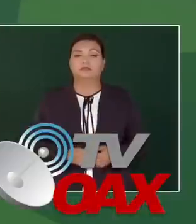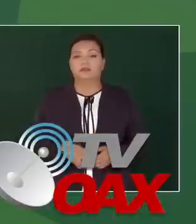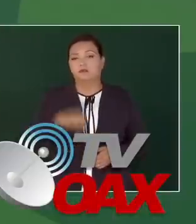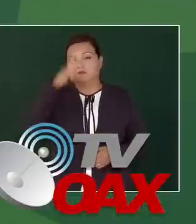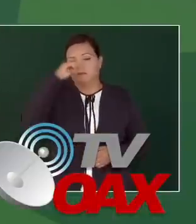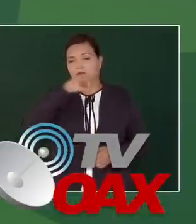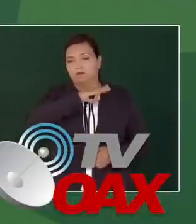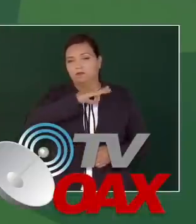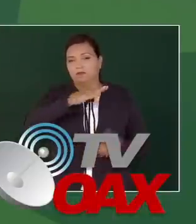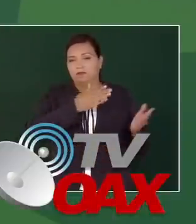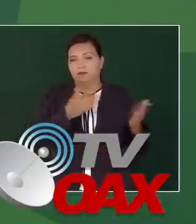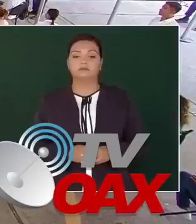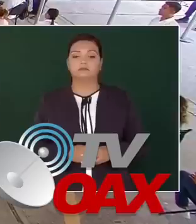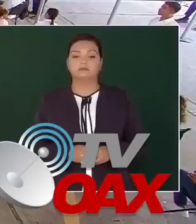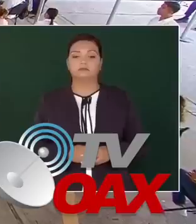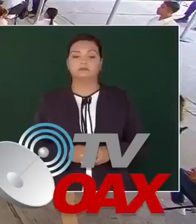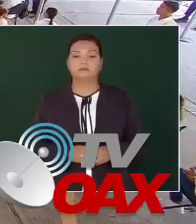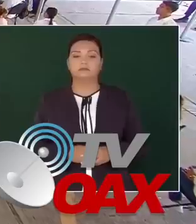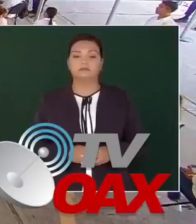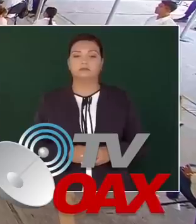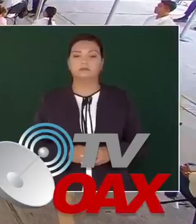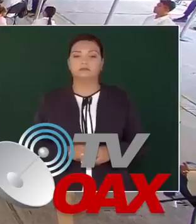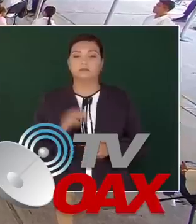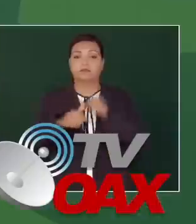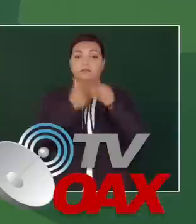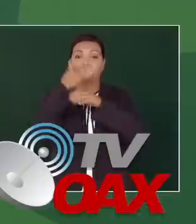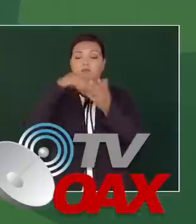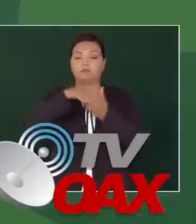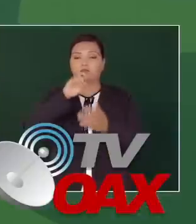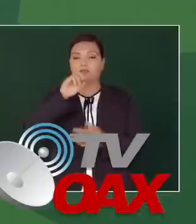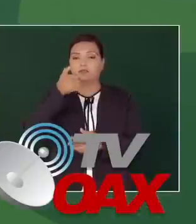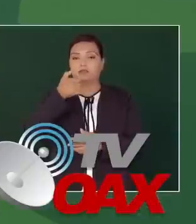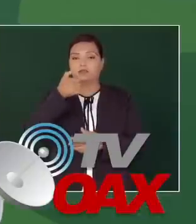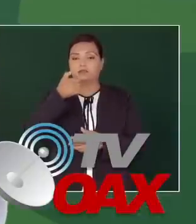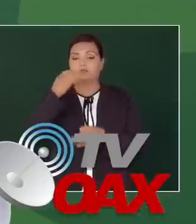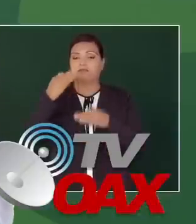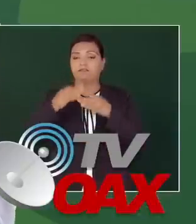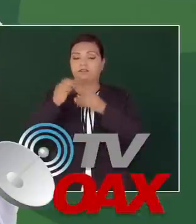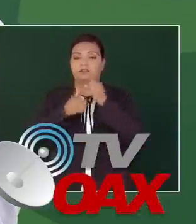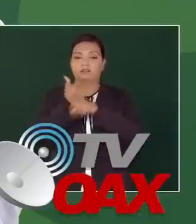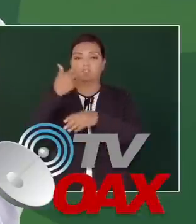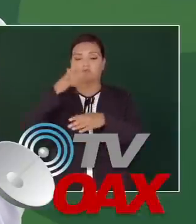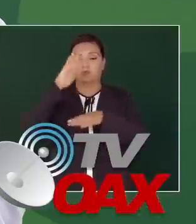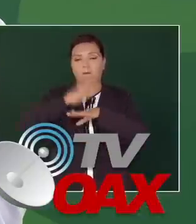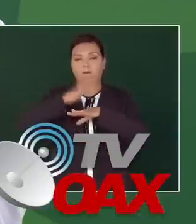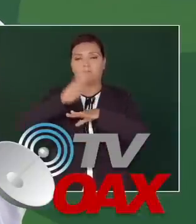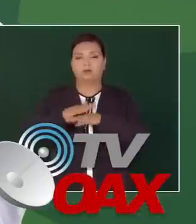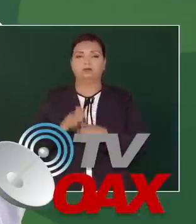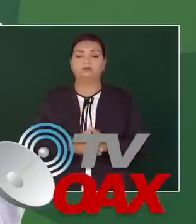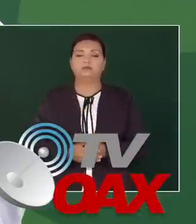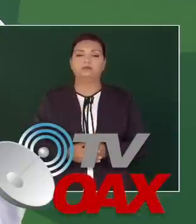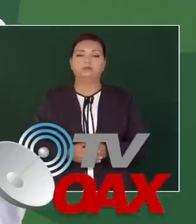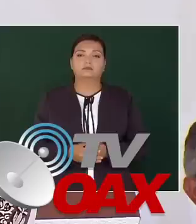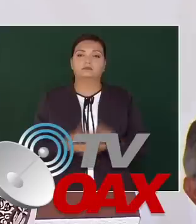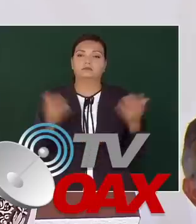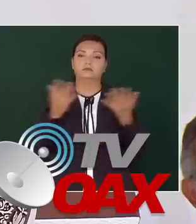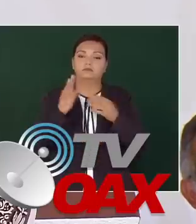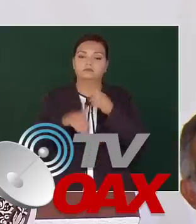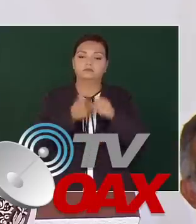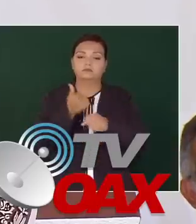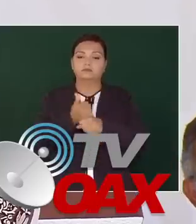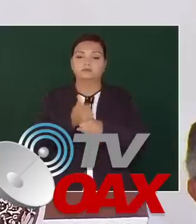para poder llegar al acuerdo. 2036, son 8 años más, va a ser